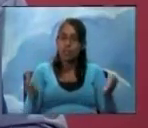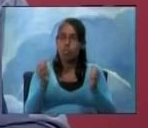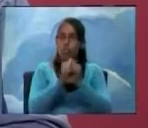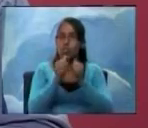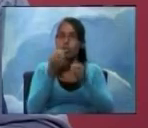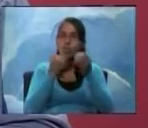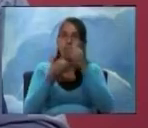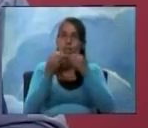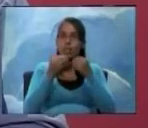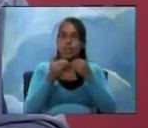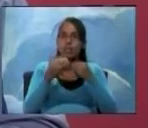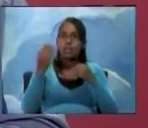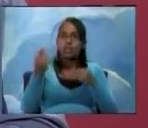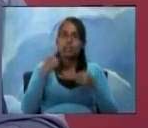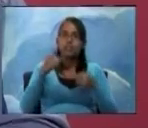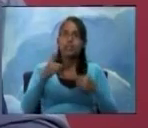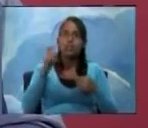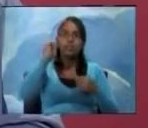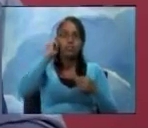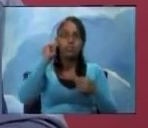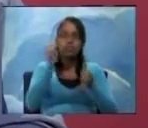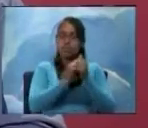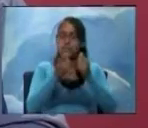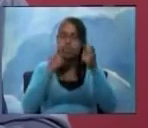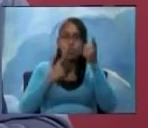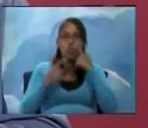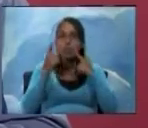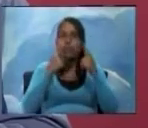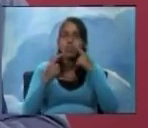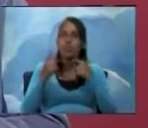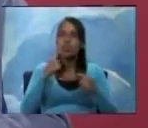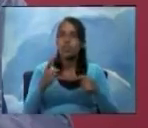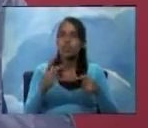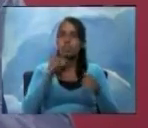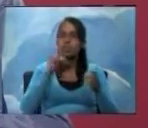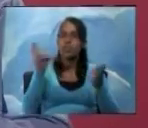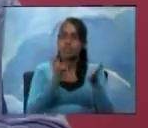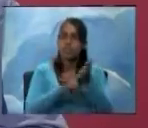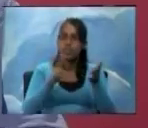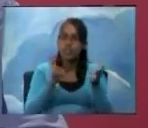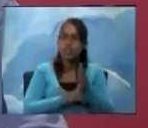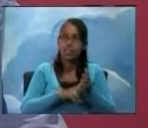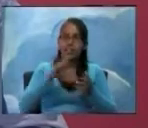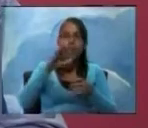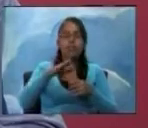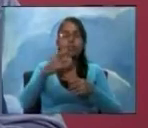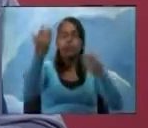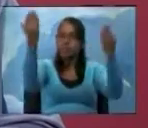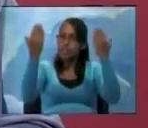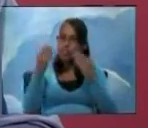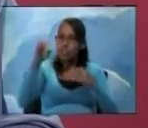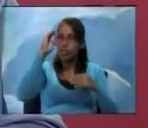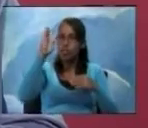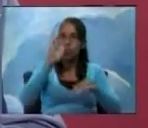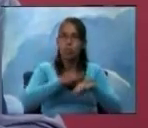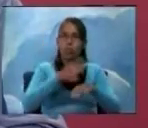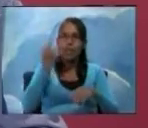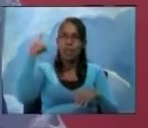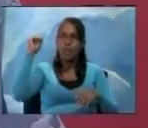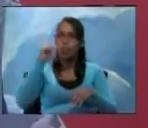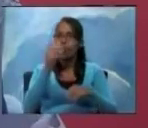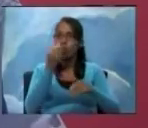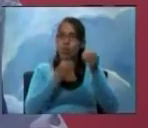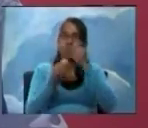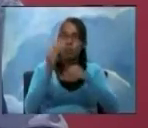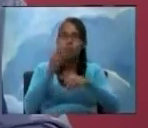comida. ¿Qué dijo esa mujer con lágrimas en sus ojos? Dijo, de verdad esto me lo manda el Señor porque ayer no comimos